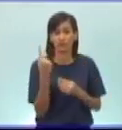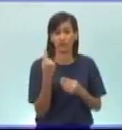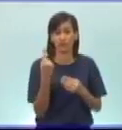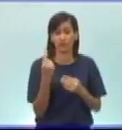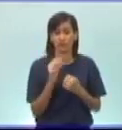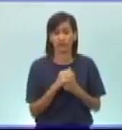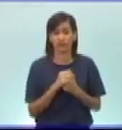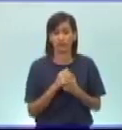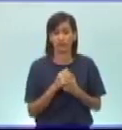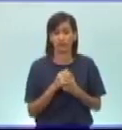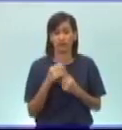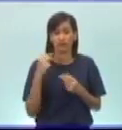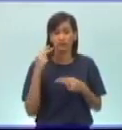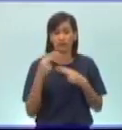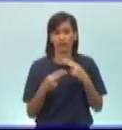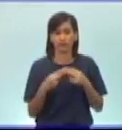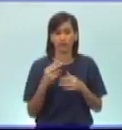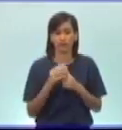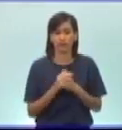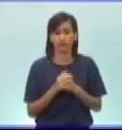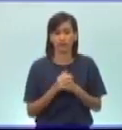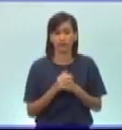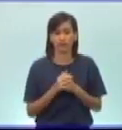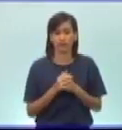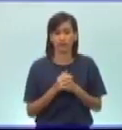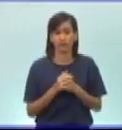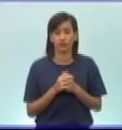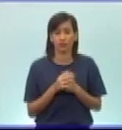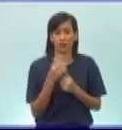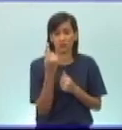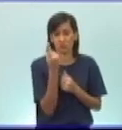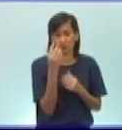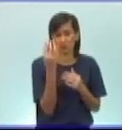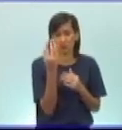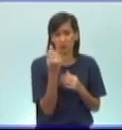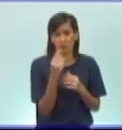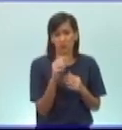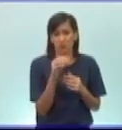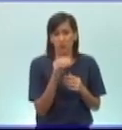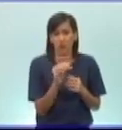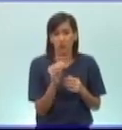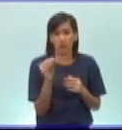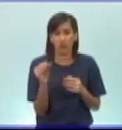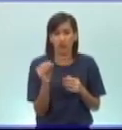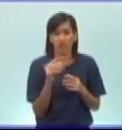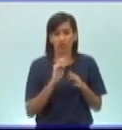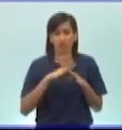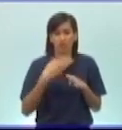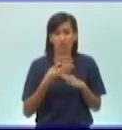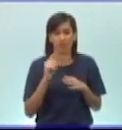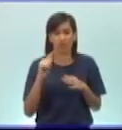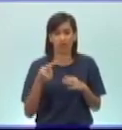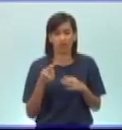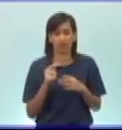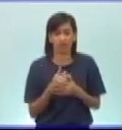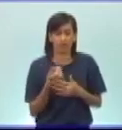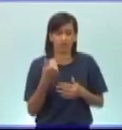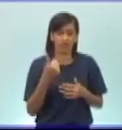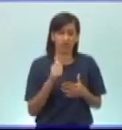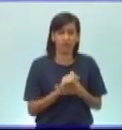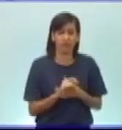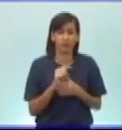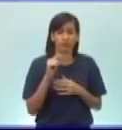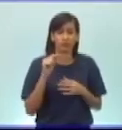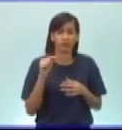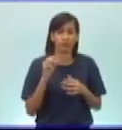fracción en decimal, porque si hay un solo lugar después de la coma, el denominador es 10 y su numerador sería el número